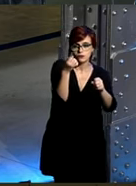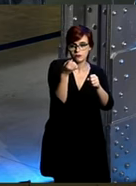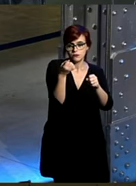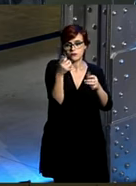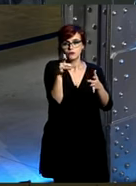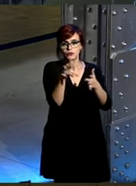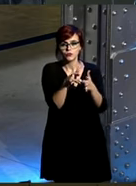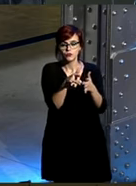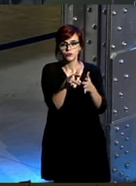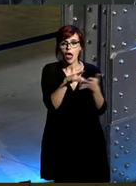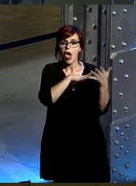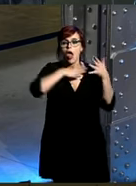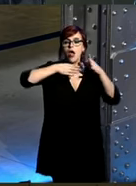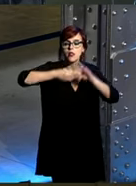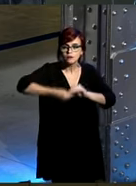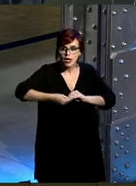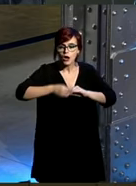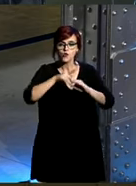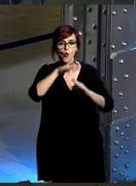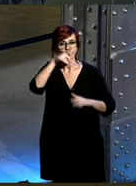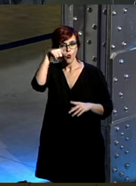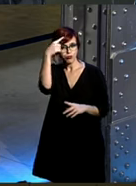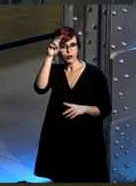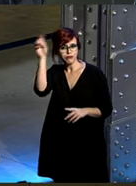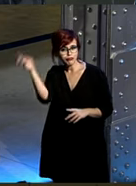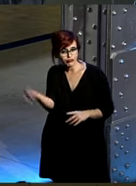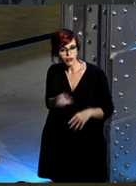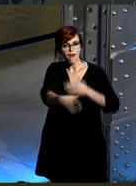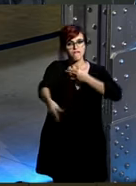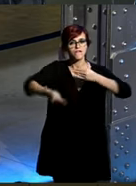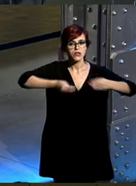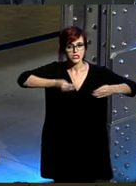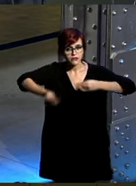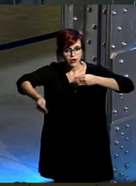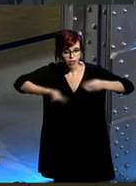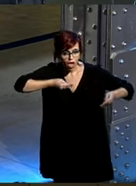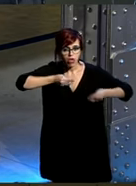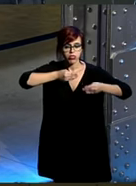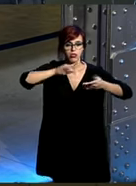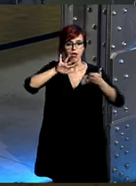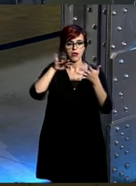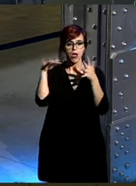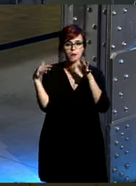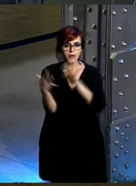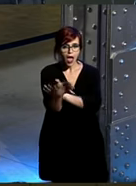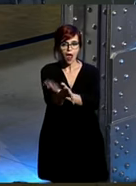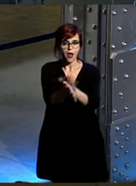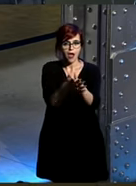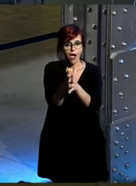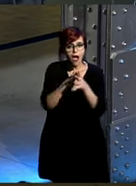gestión de proyectos, adaptarse a una multiculturalidad, tener una flexibilidad muy grande al cambio, tener